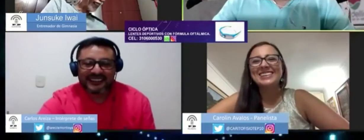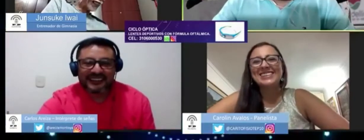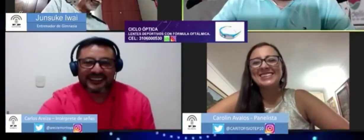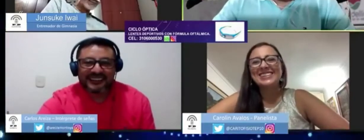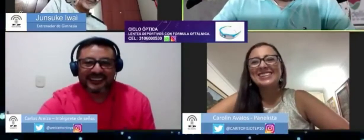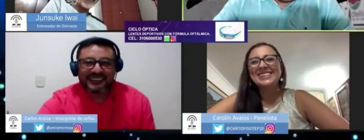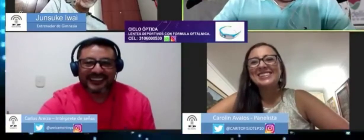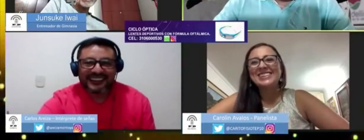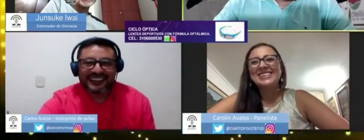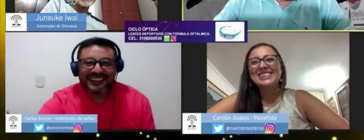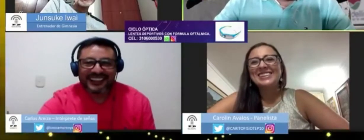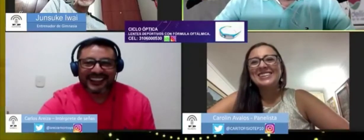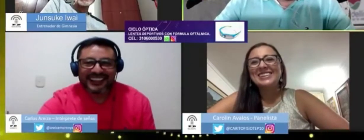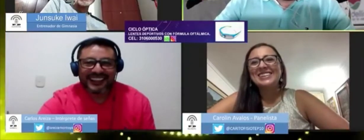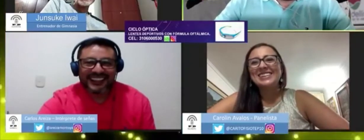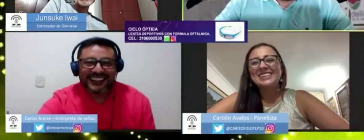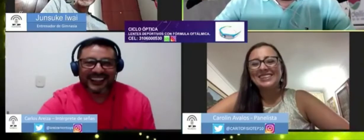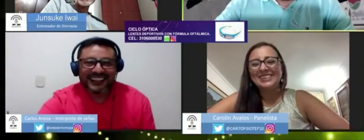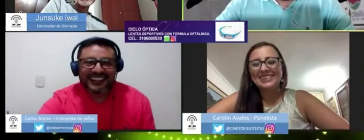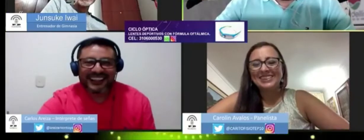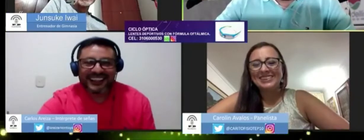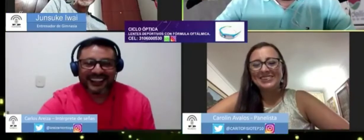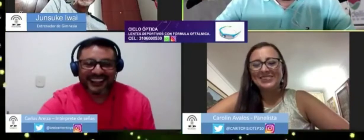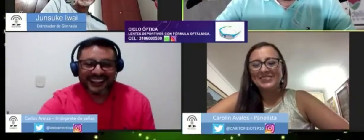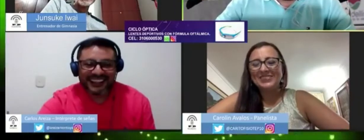Carlos, ¿alguna pregunta para el profe?